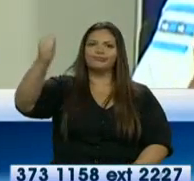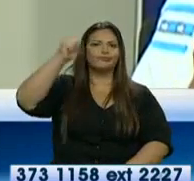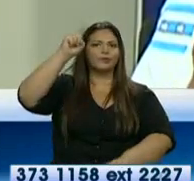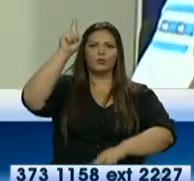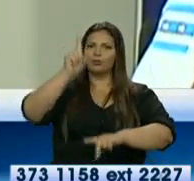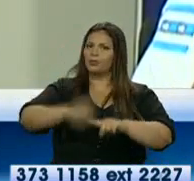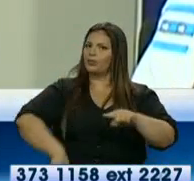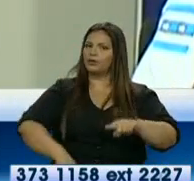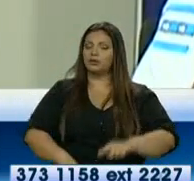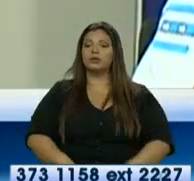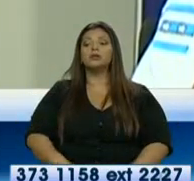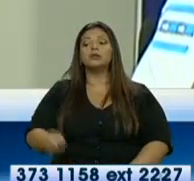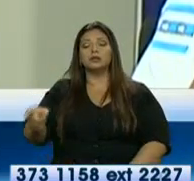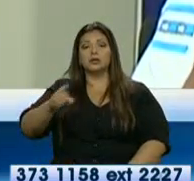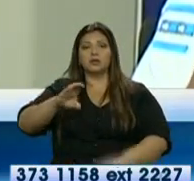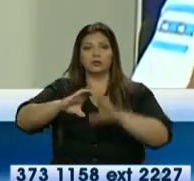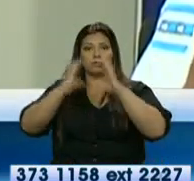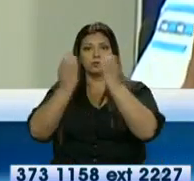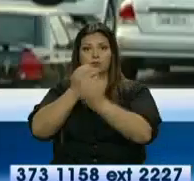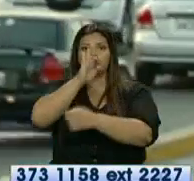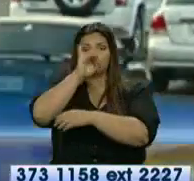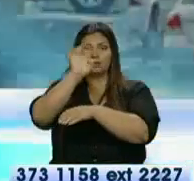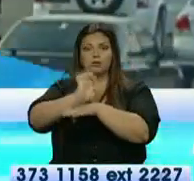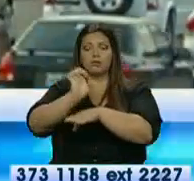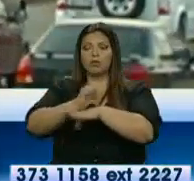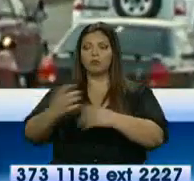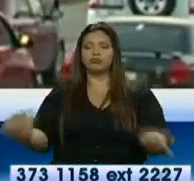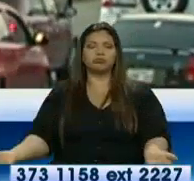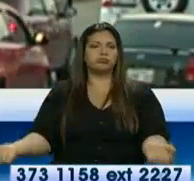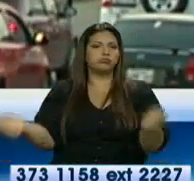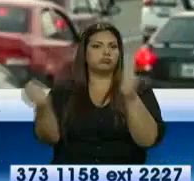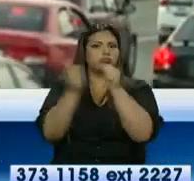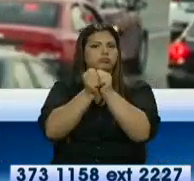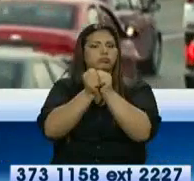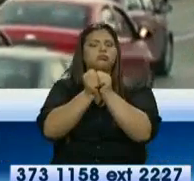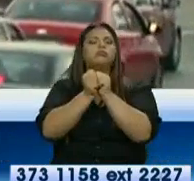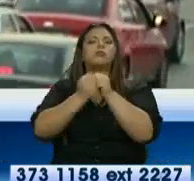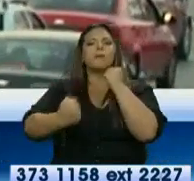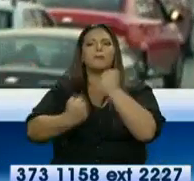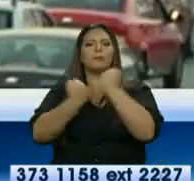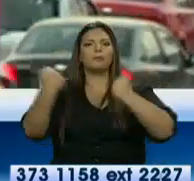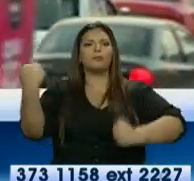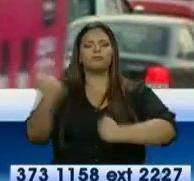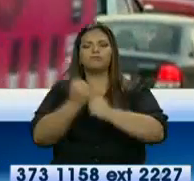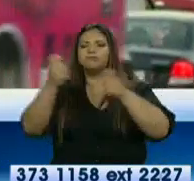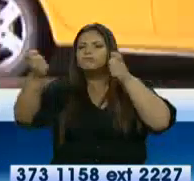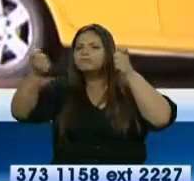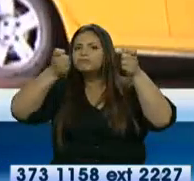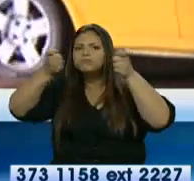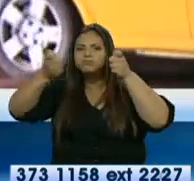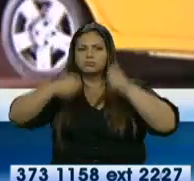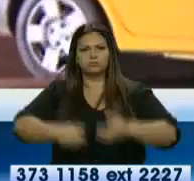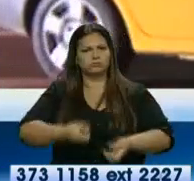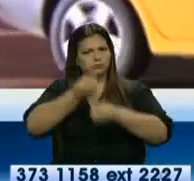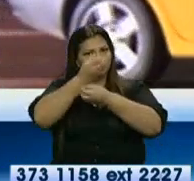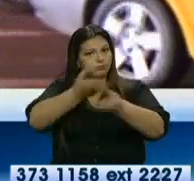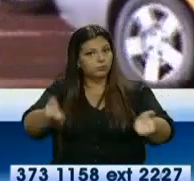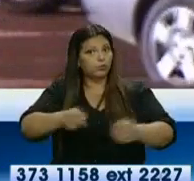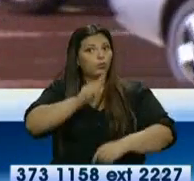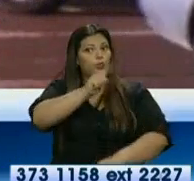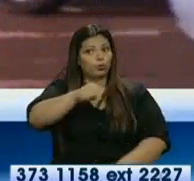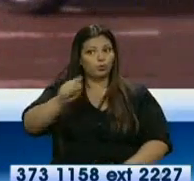conjunto con la Comisión de Tránsito del Ecuador. Y una recomendación bastante reiterativa. Si bebe, no